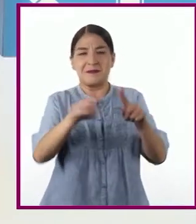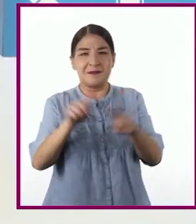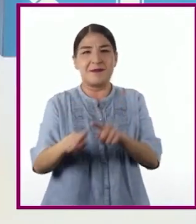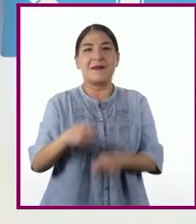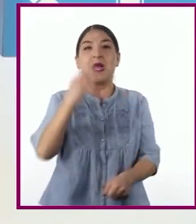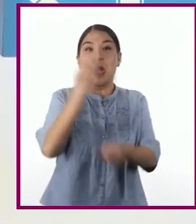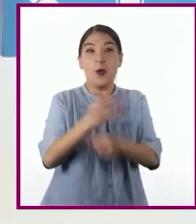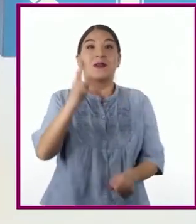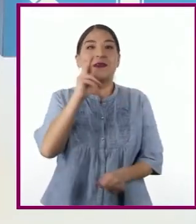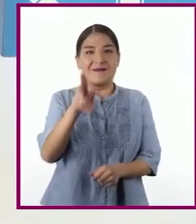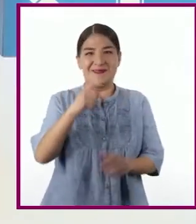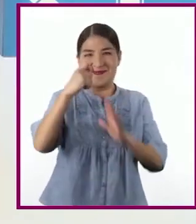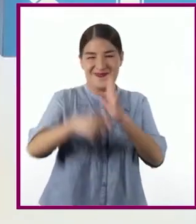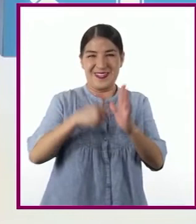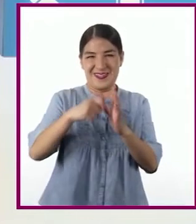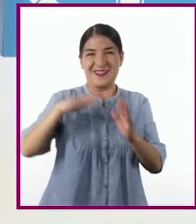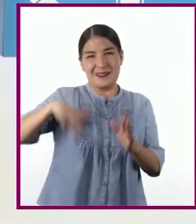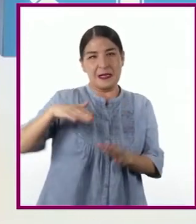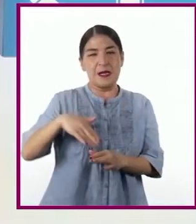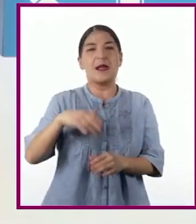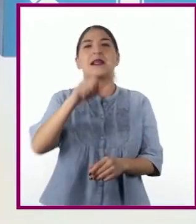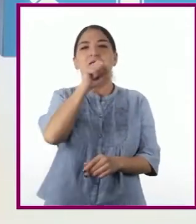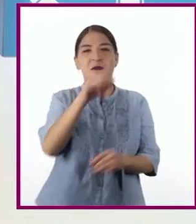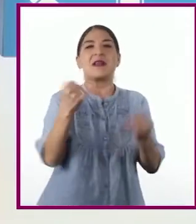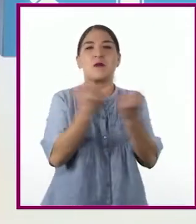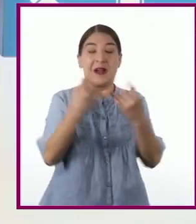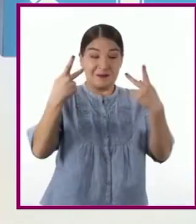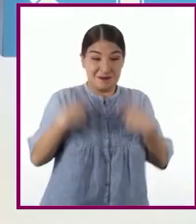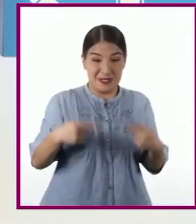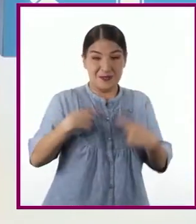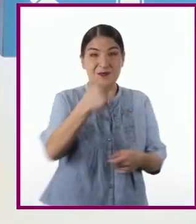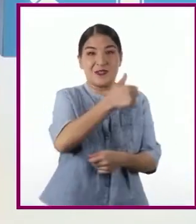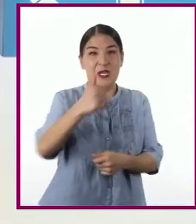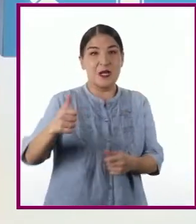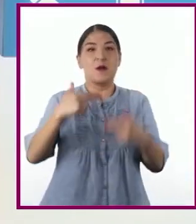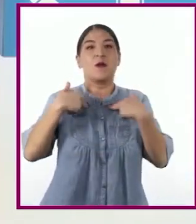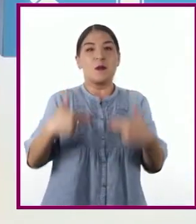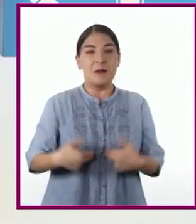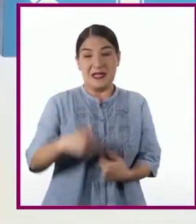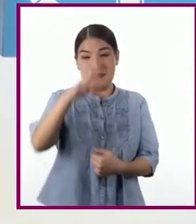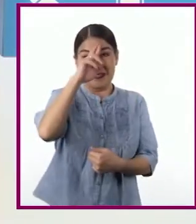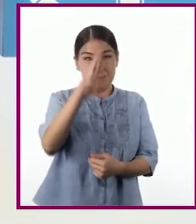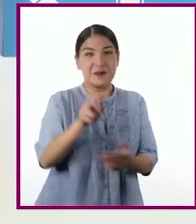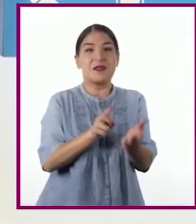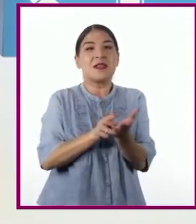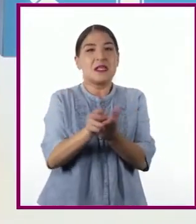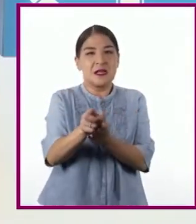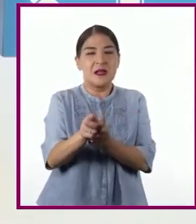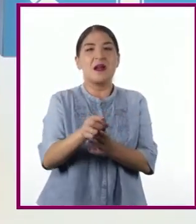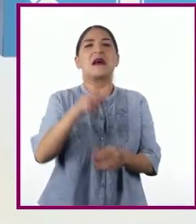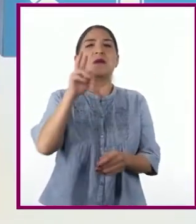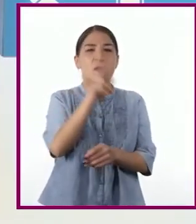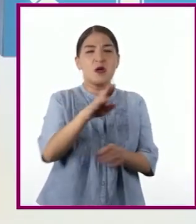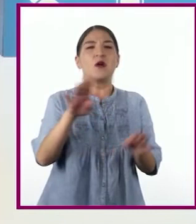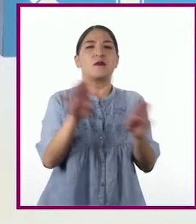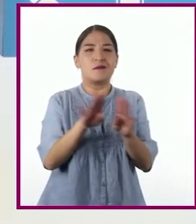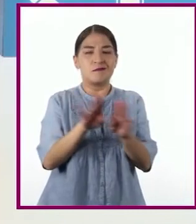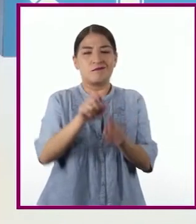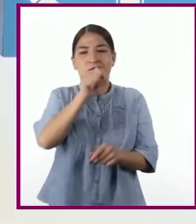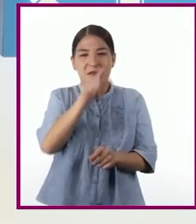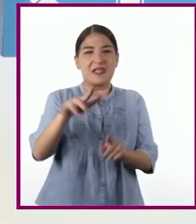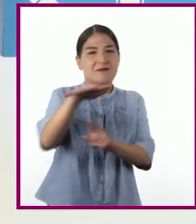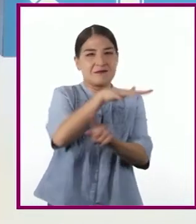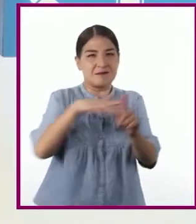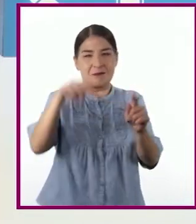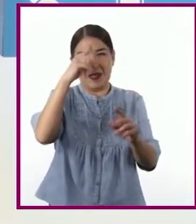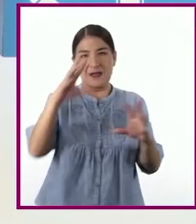que vimos en el video, además de la dignidad humana y el respeto de los derechos, se considera el bien común